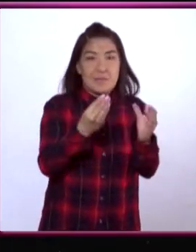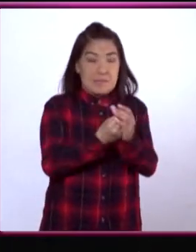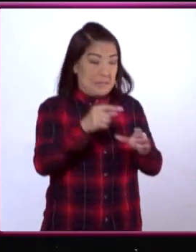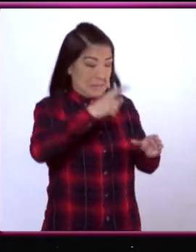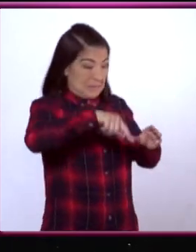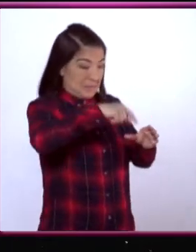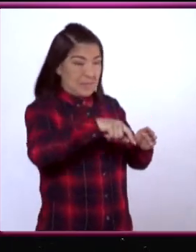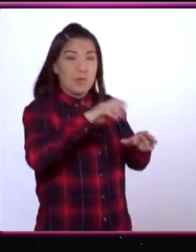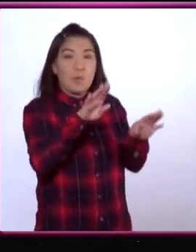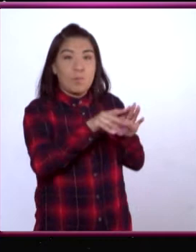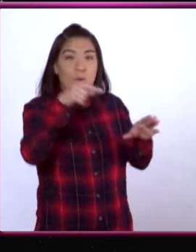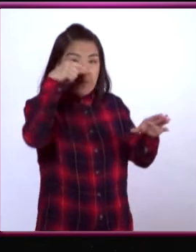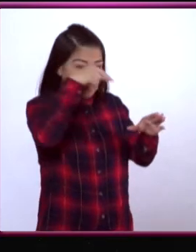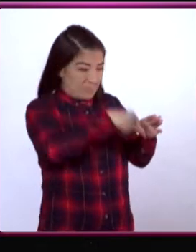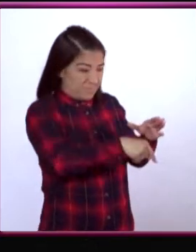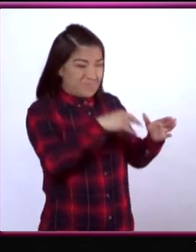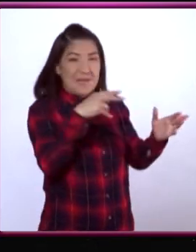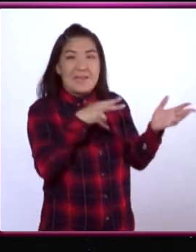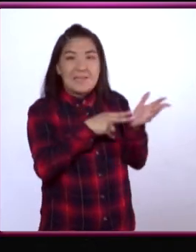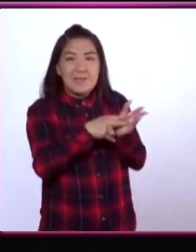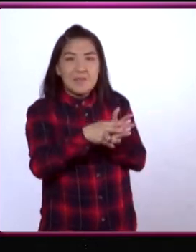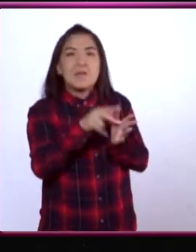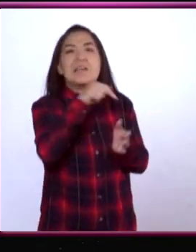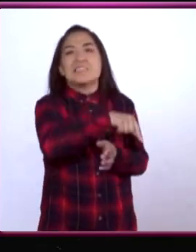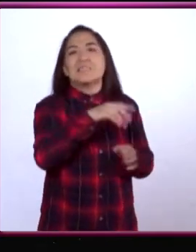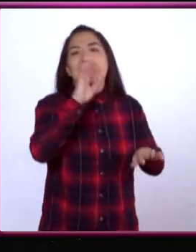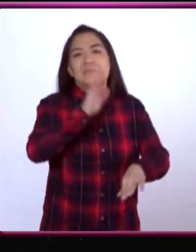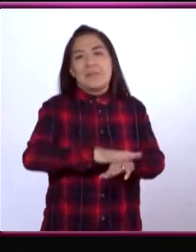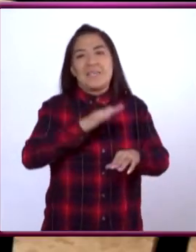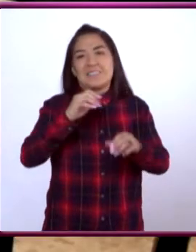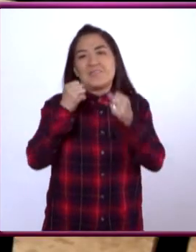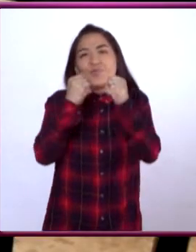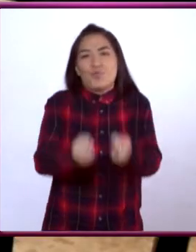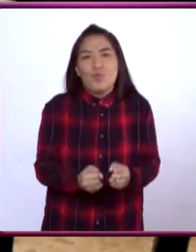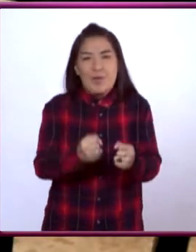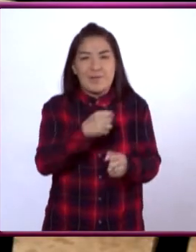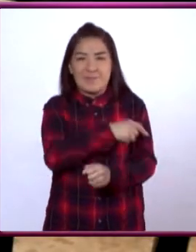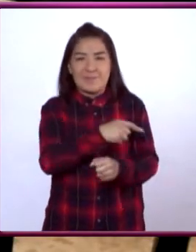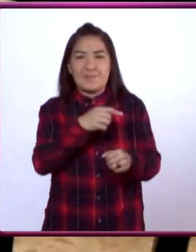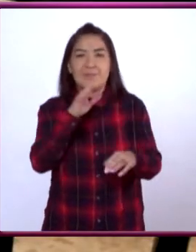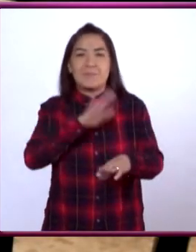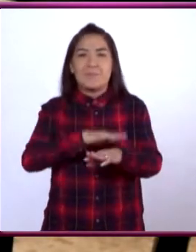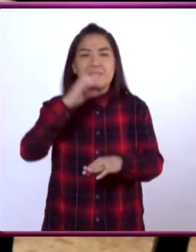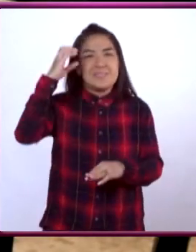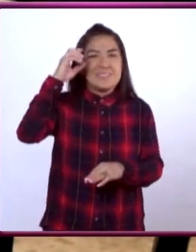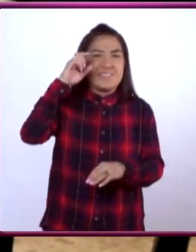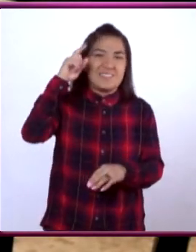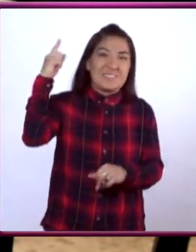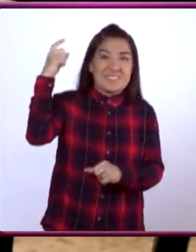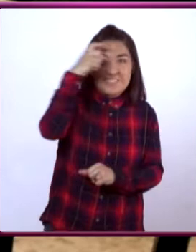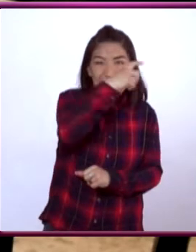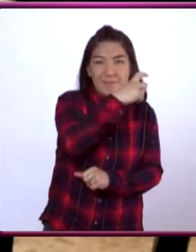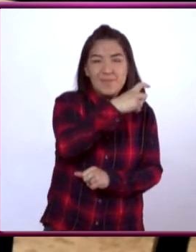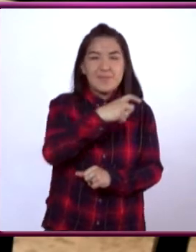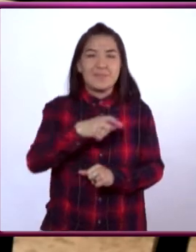universo del hoyo negro es que el hoyo negro tiene unas condiciones extremas. Y esas condiciones extremas pues hacen que se comporte